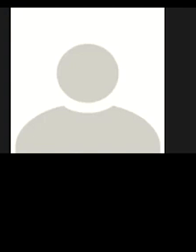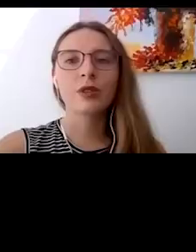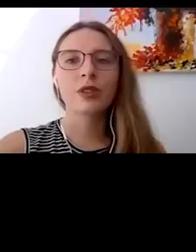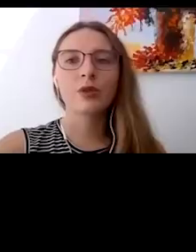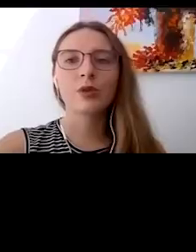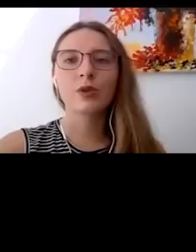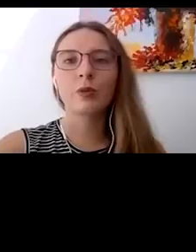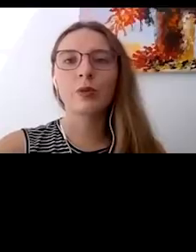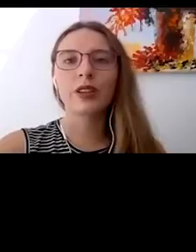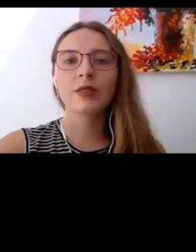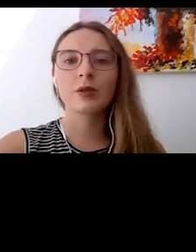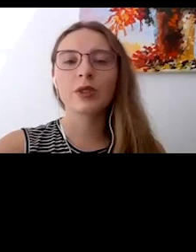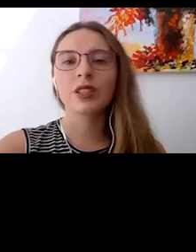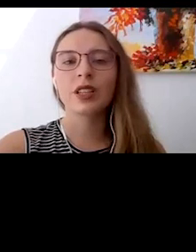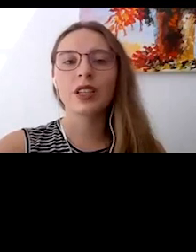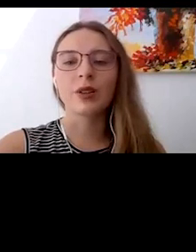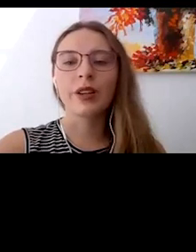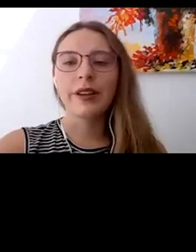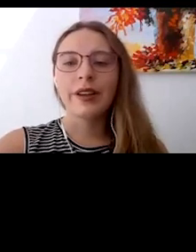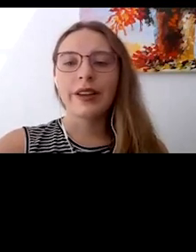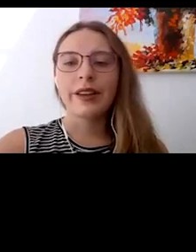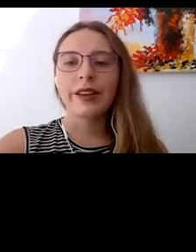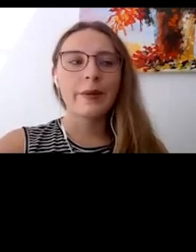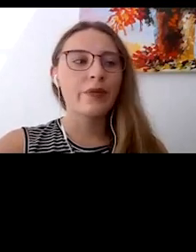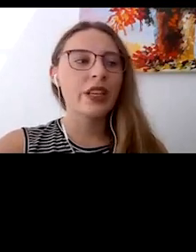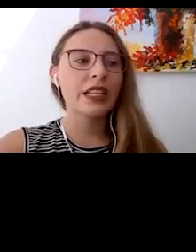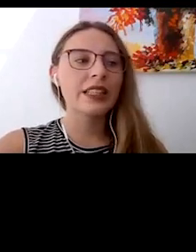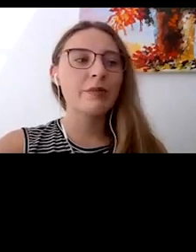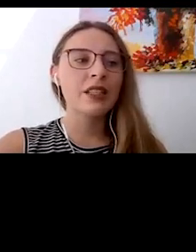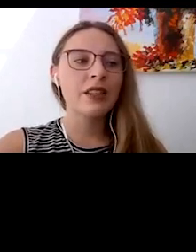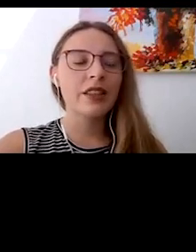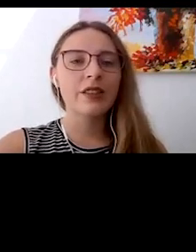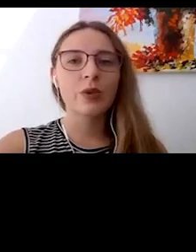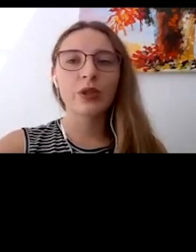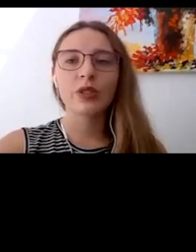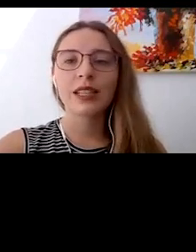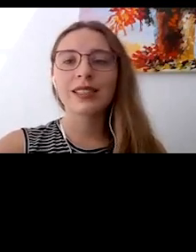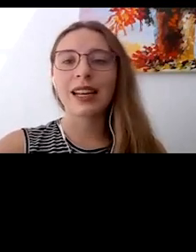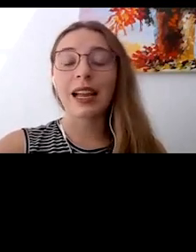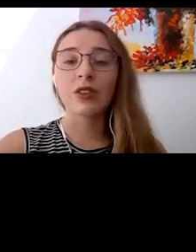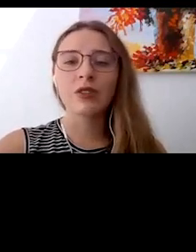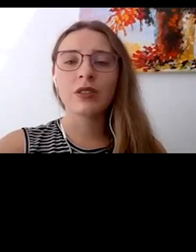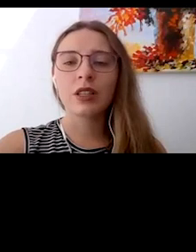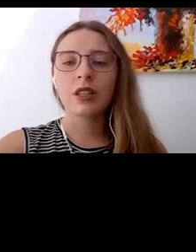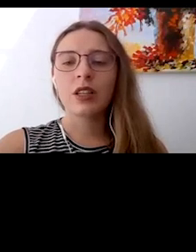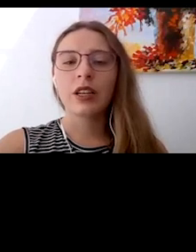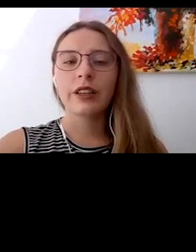Este es un tema súper, súper delicado. En temas de descuentos al